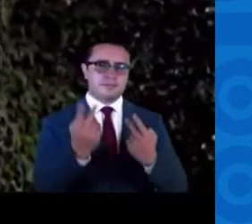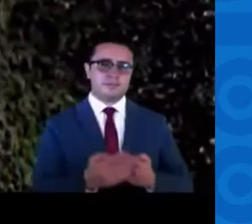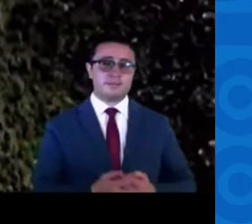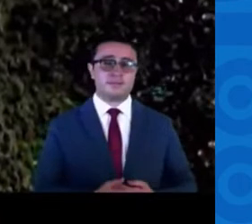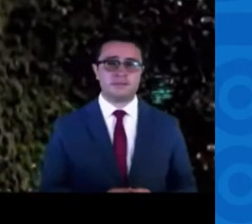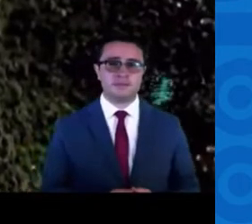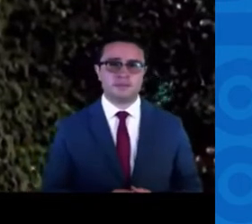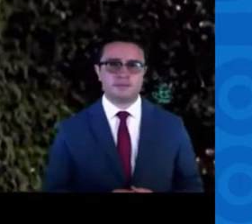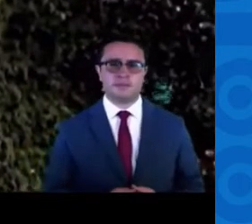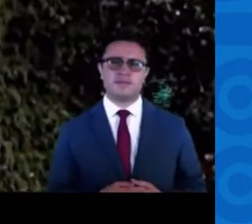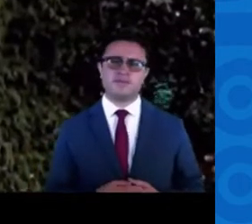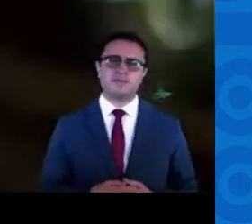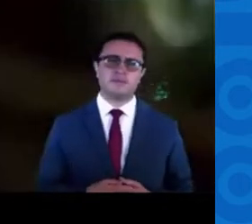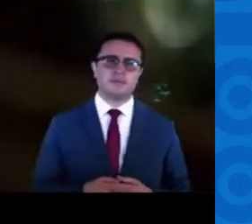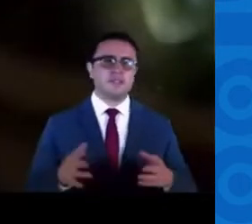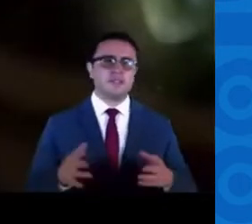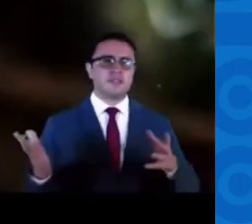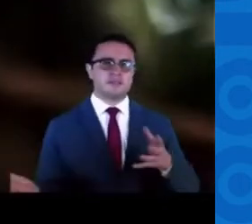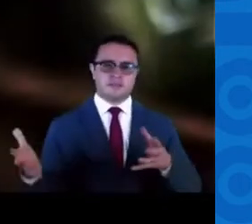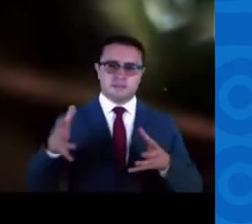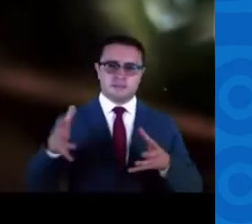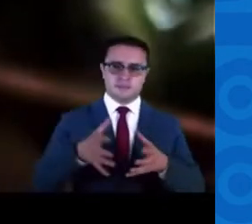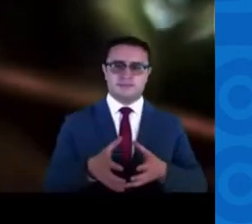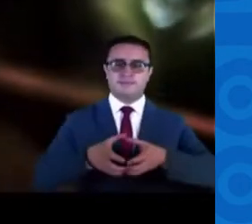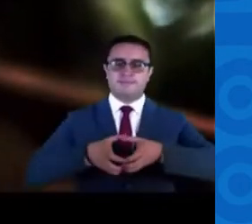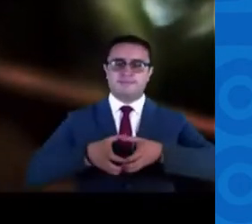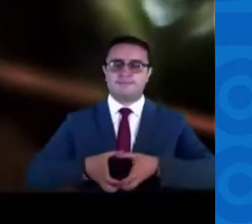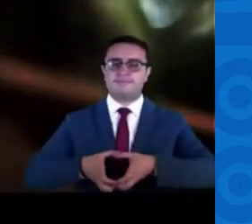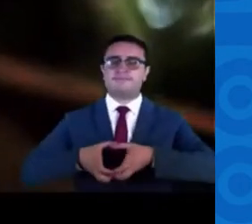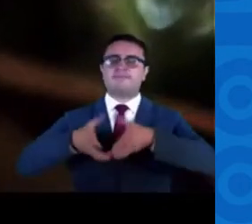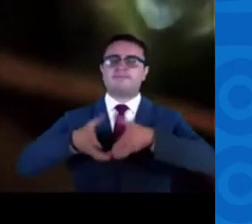Que si te tiro y te mato, paloma.